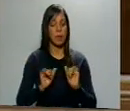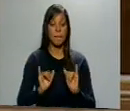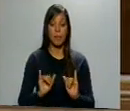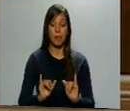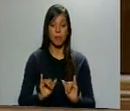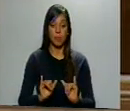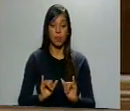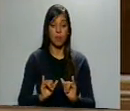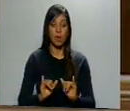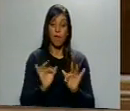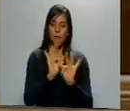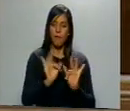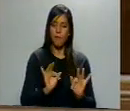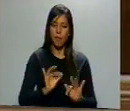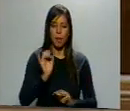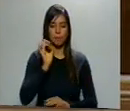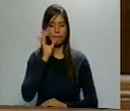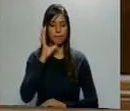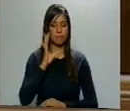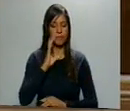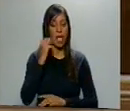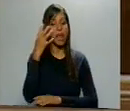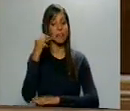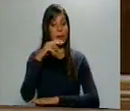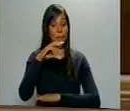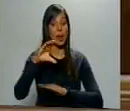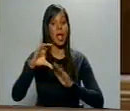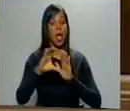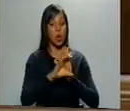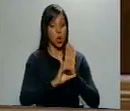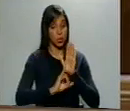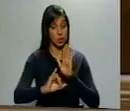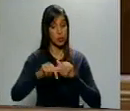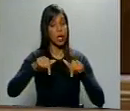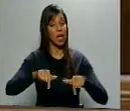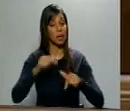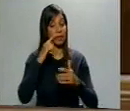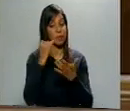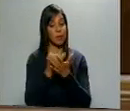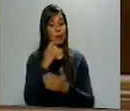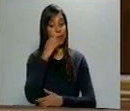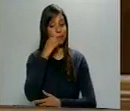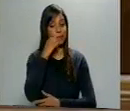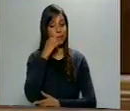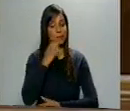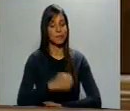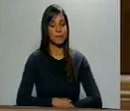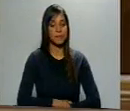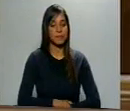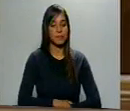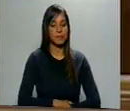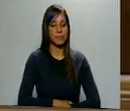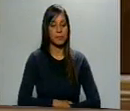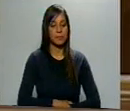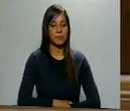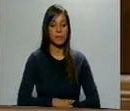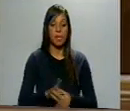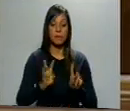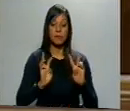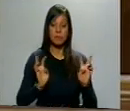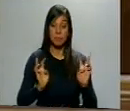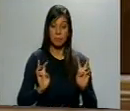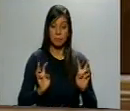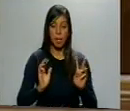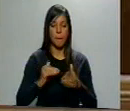y uno de esos mecanismos es también esta Asamblea Nacional Constituyente. Uno de los aspectos que ha caracterizado